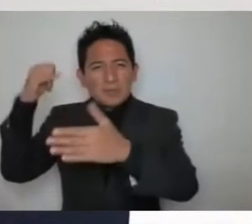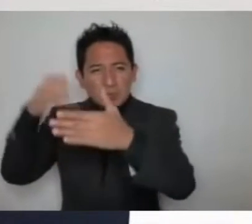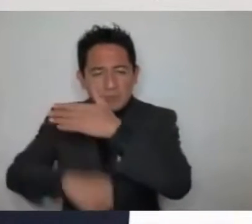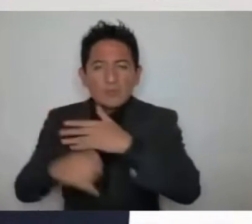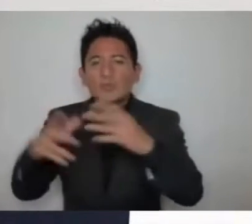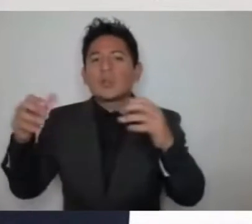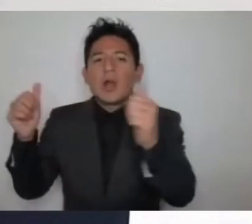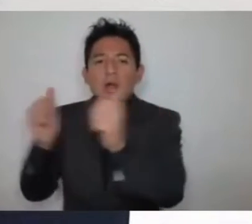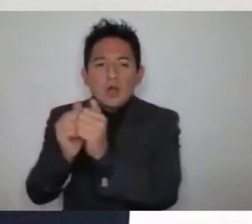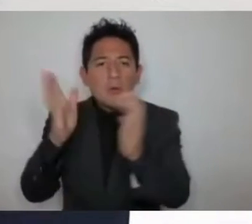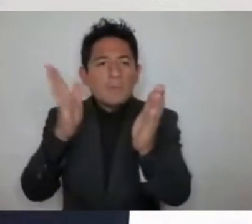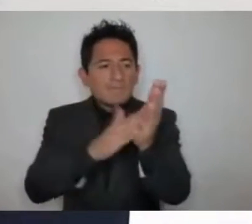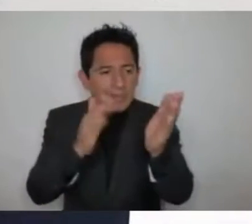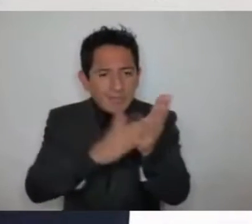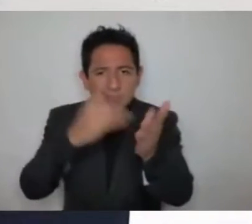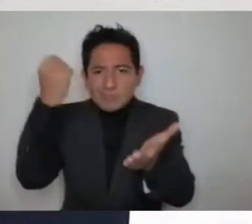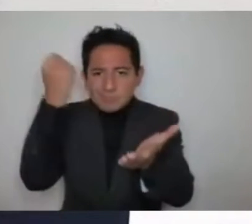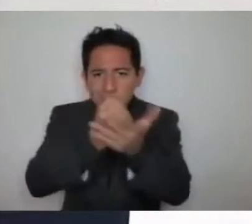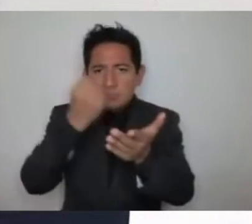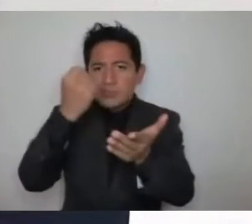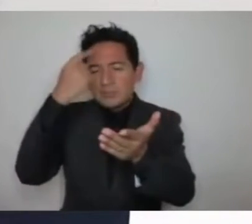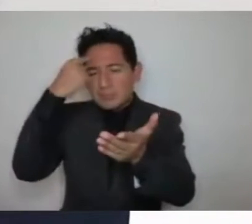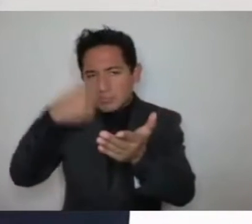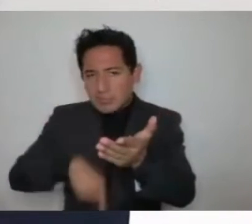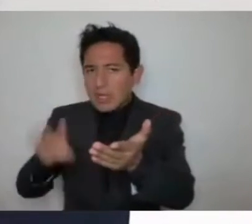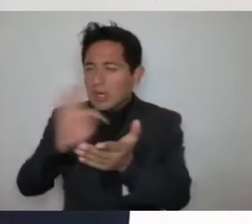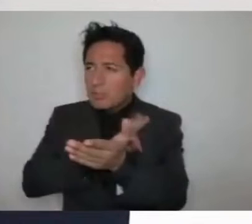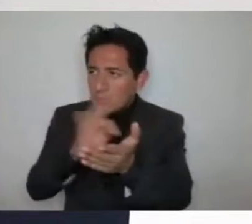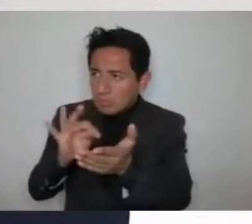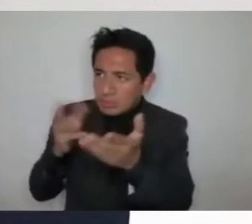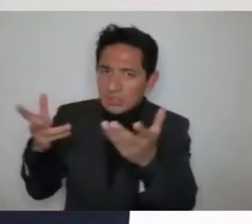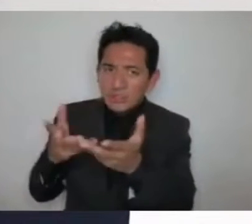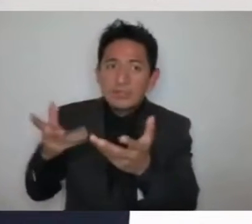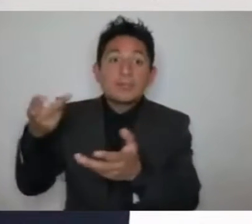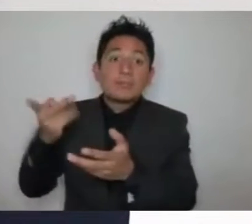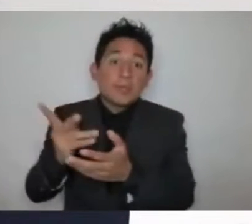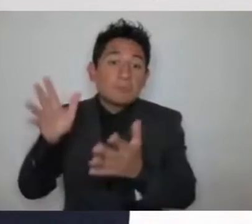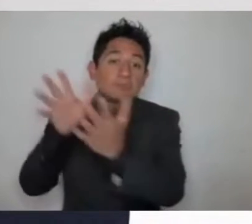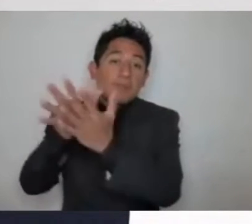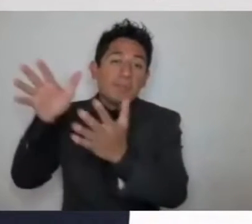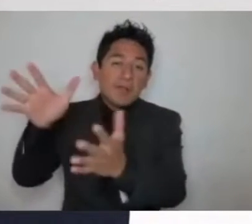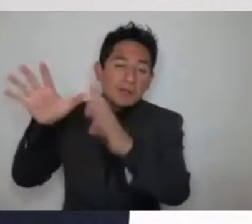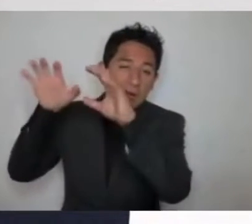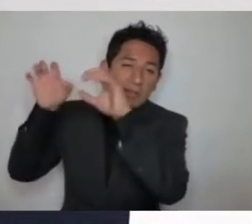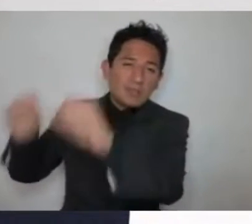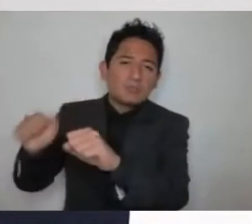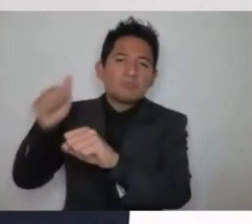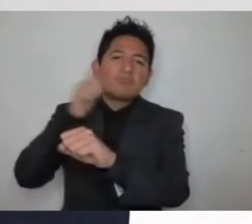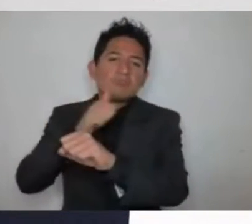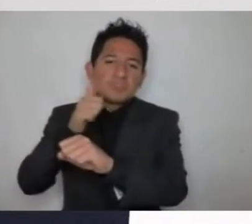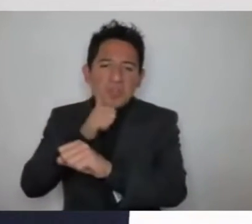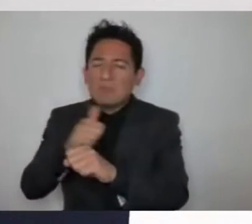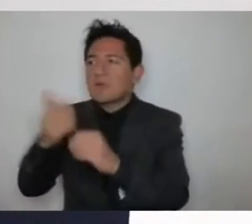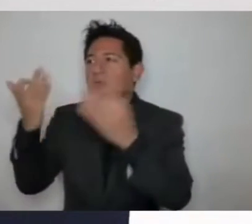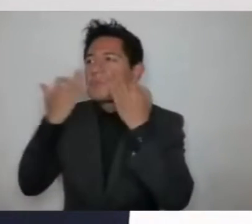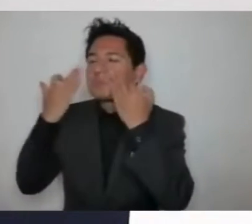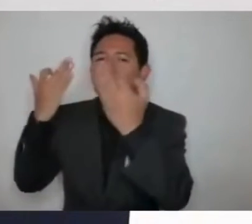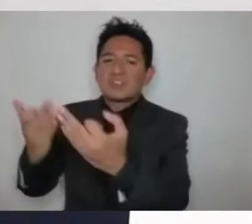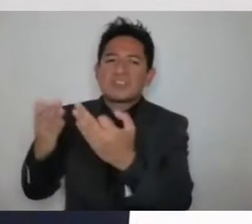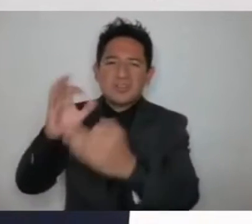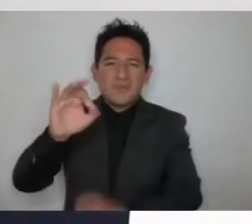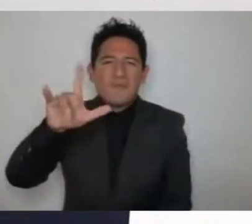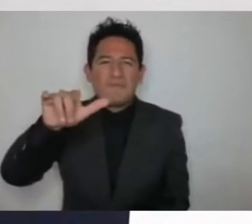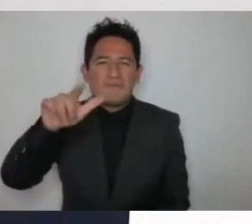que sigue siendo la mayoría de las detenciones bajo el supuesto de flagrancia y ahí Bueno hay todo una una serie de elementos que se pueden